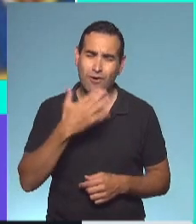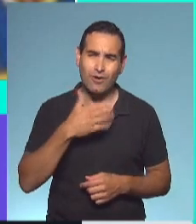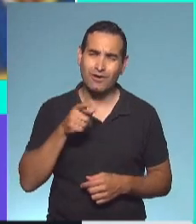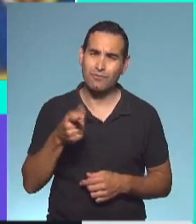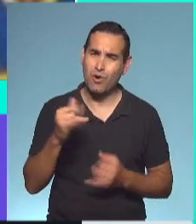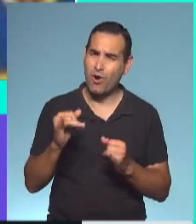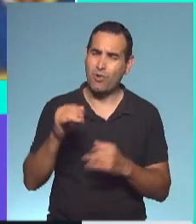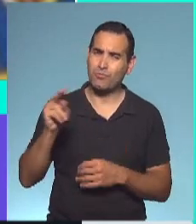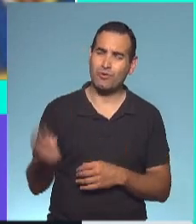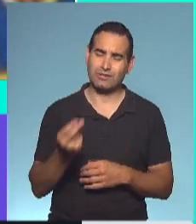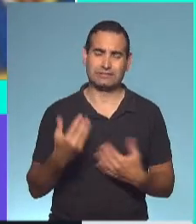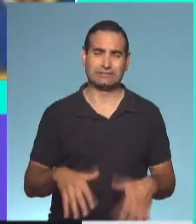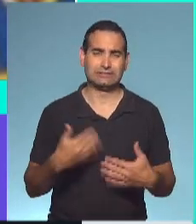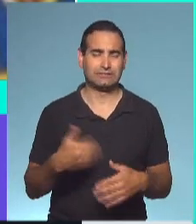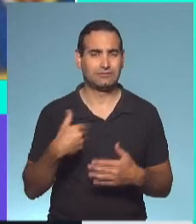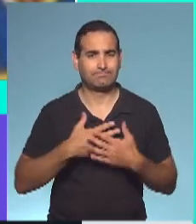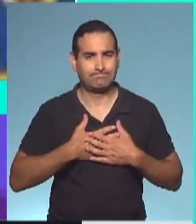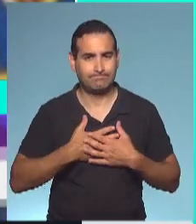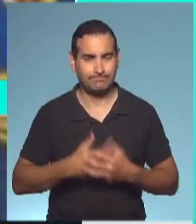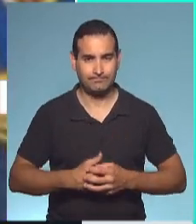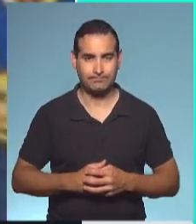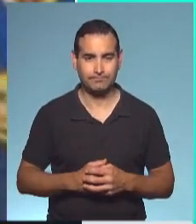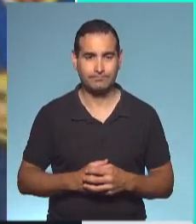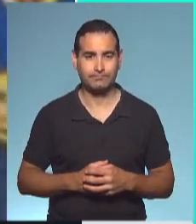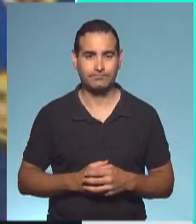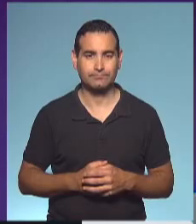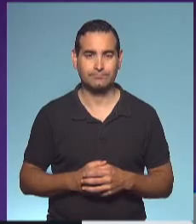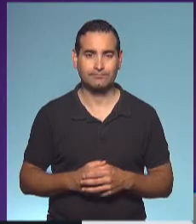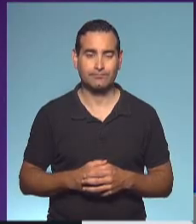temprano, Alfredo, mis condolencias. Bueno, un bombazo. Bueno, una tristísima noticia.